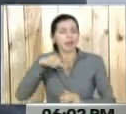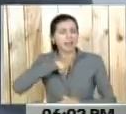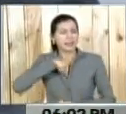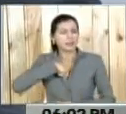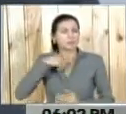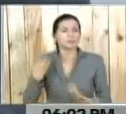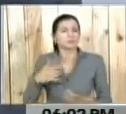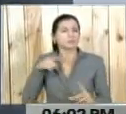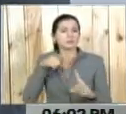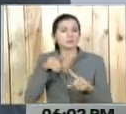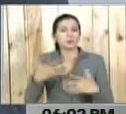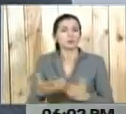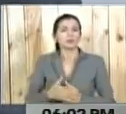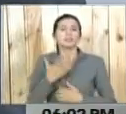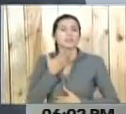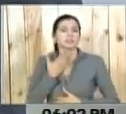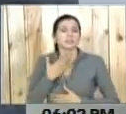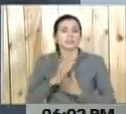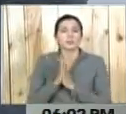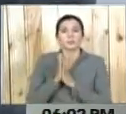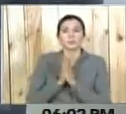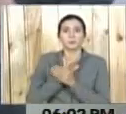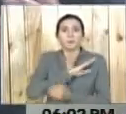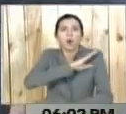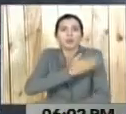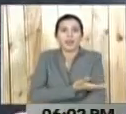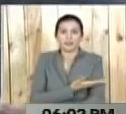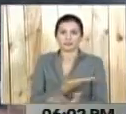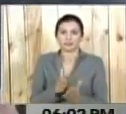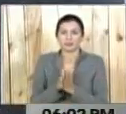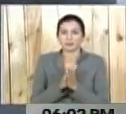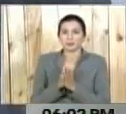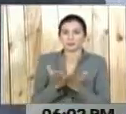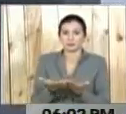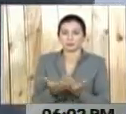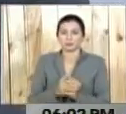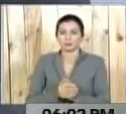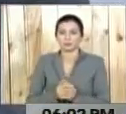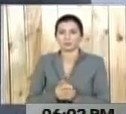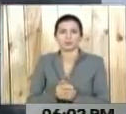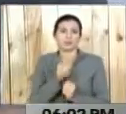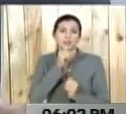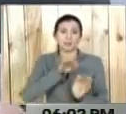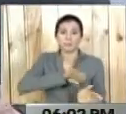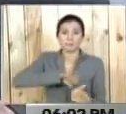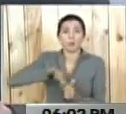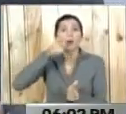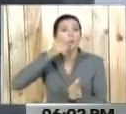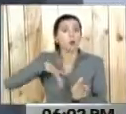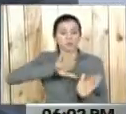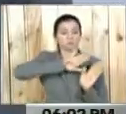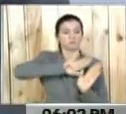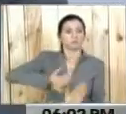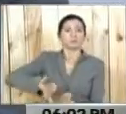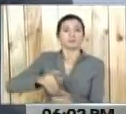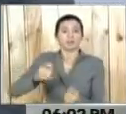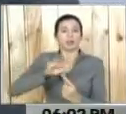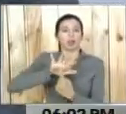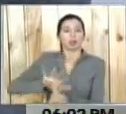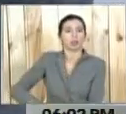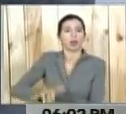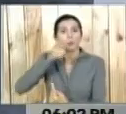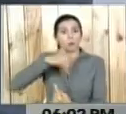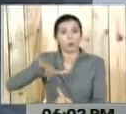que es las ansias de poder, es aplazar a un lado nada menos y nada más que a un pueblo que votó de